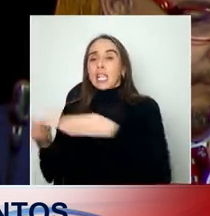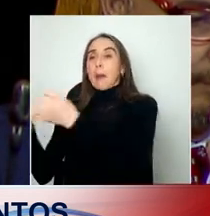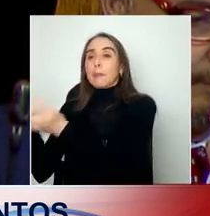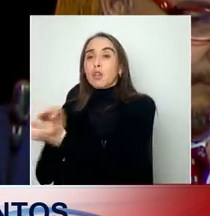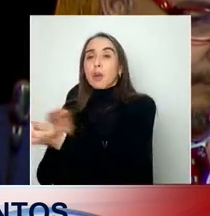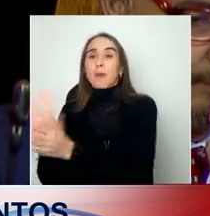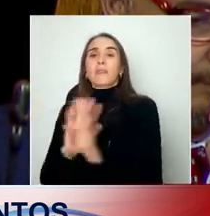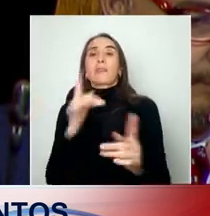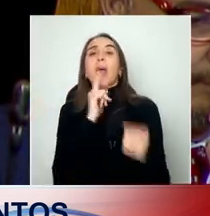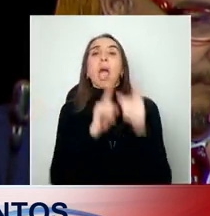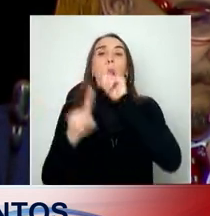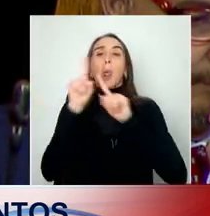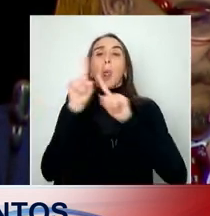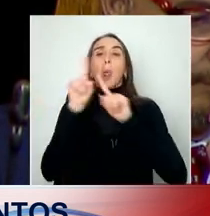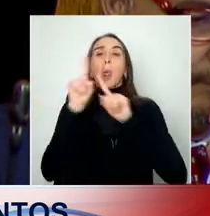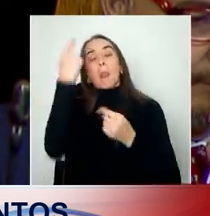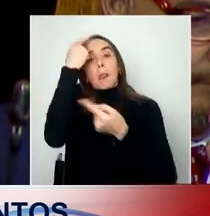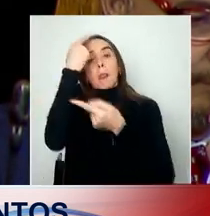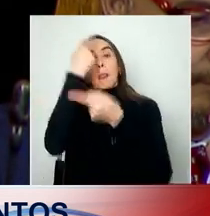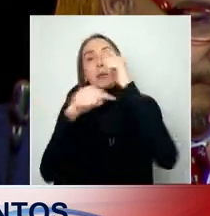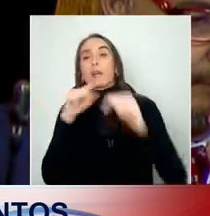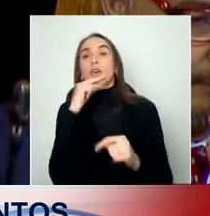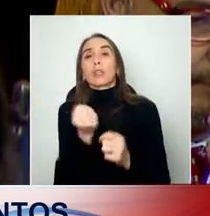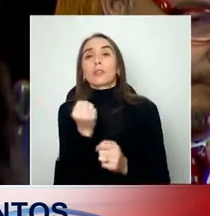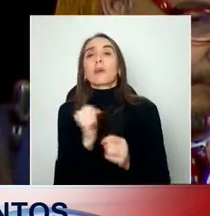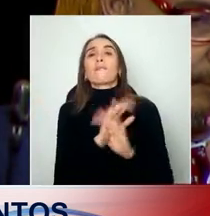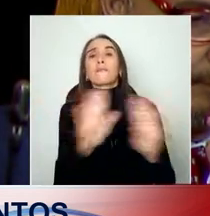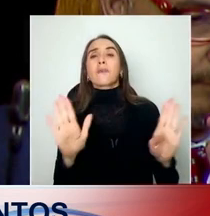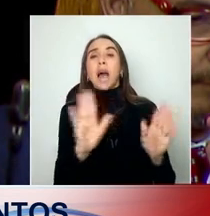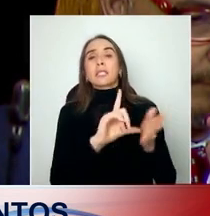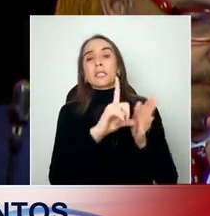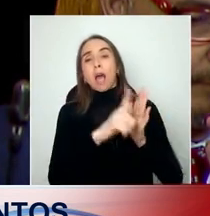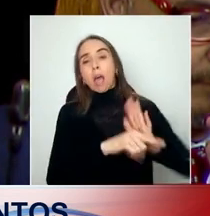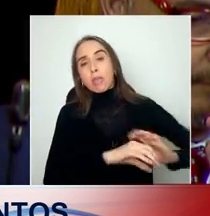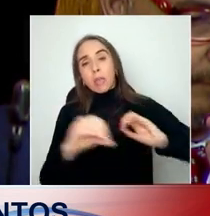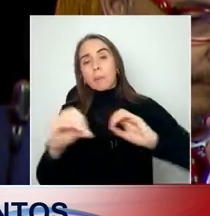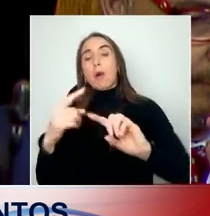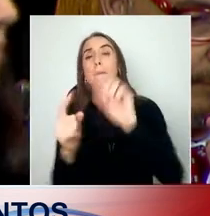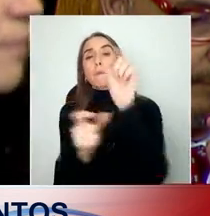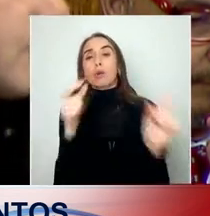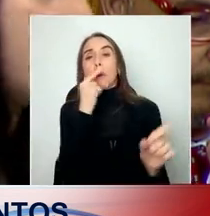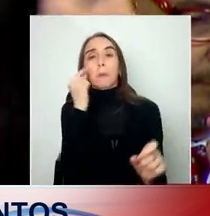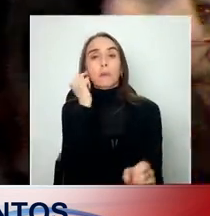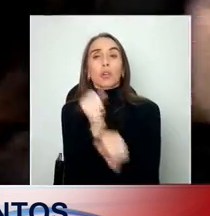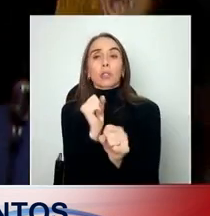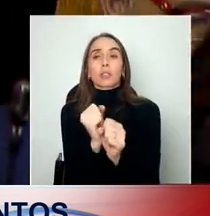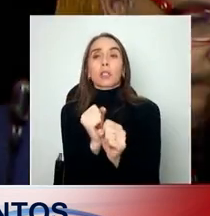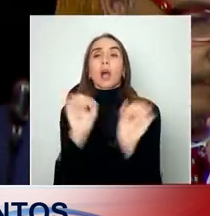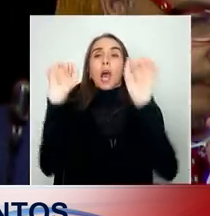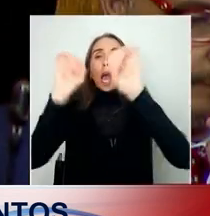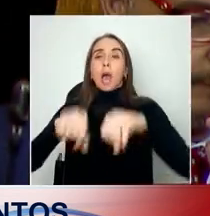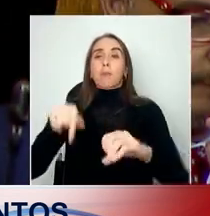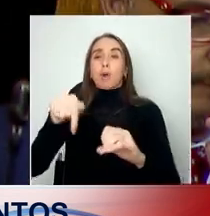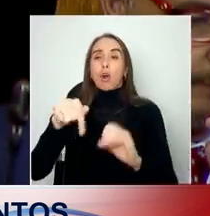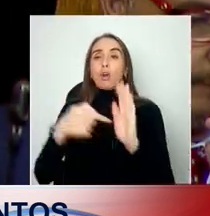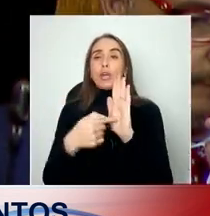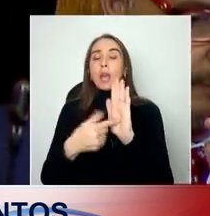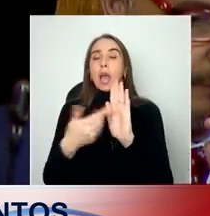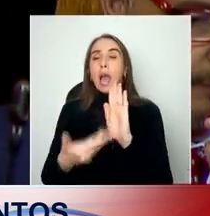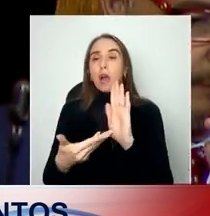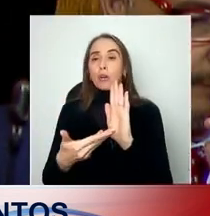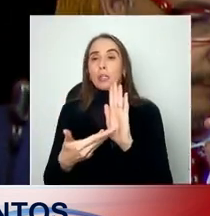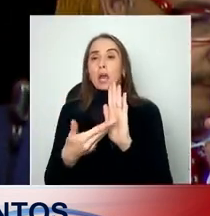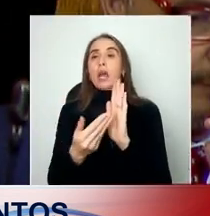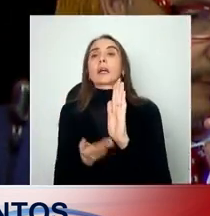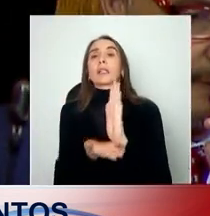cobertura y protección a las microempresas también se contempla la aplicación de un mecanismo de protección que elevará los montos de este